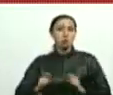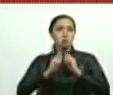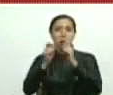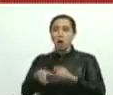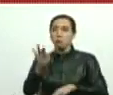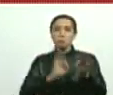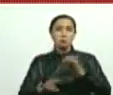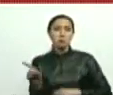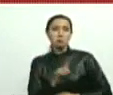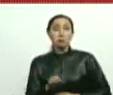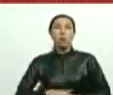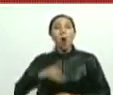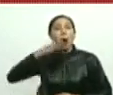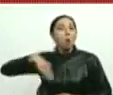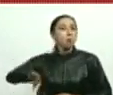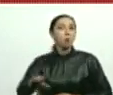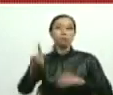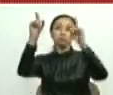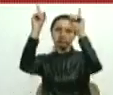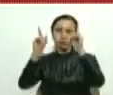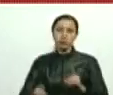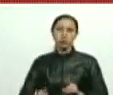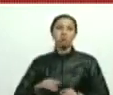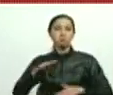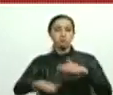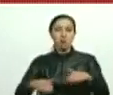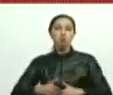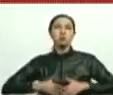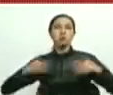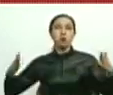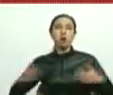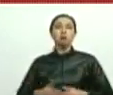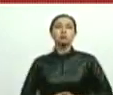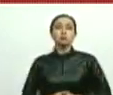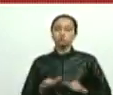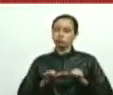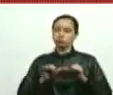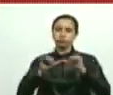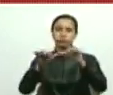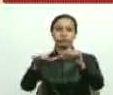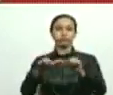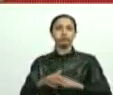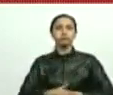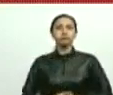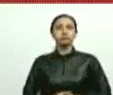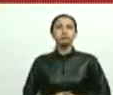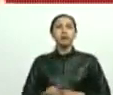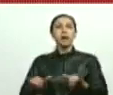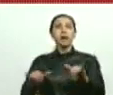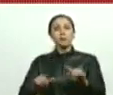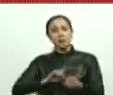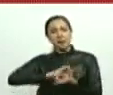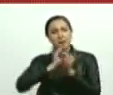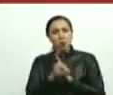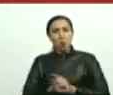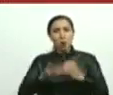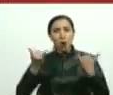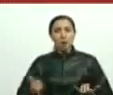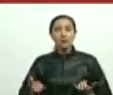el pueblo. Es un gran paso hacia adelante. Esa renovación que viene desde